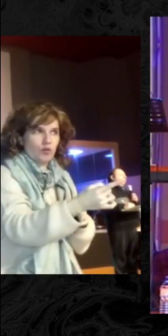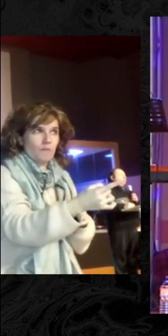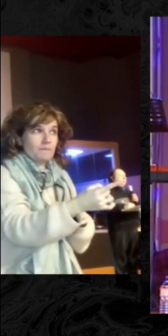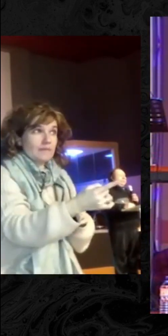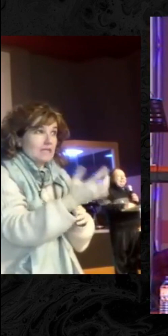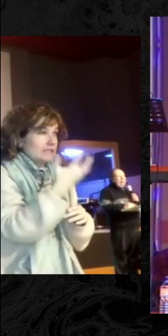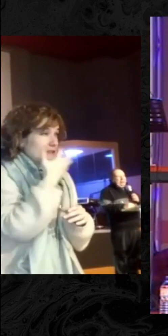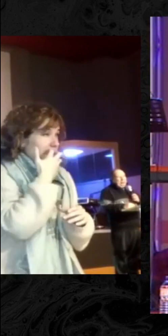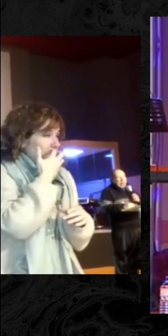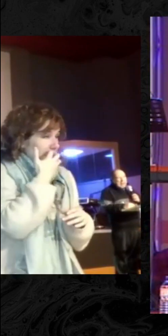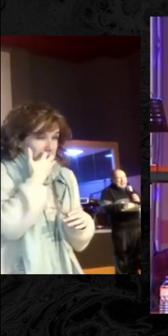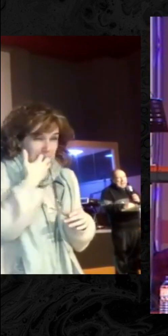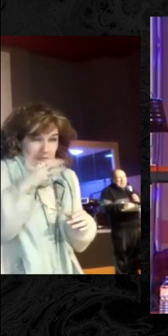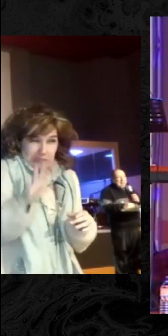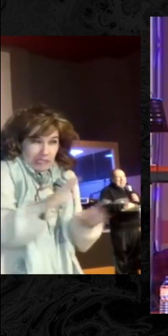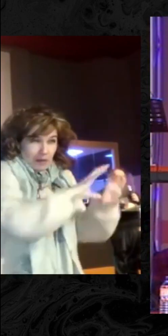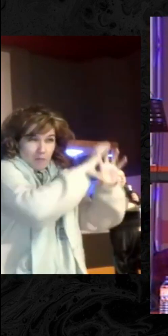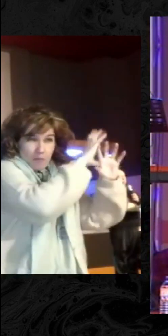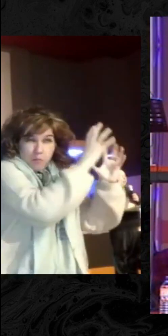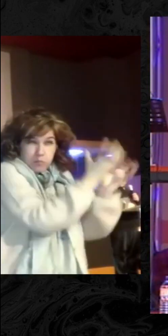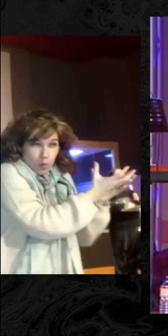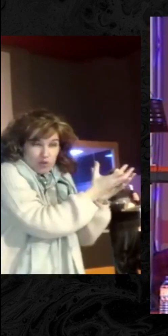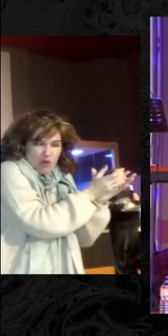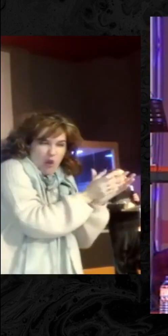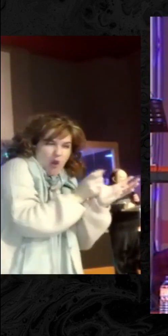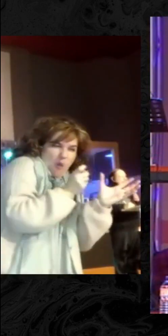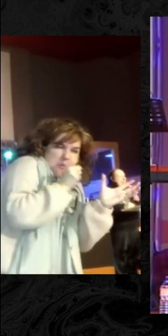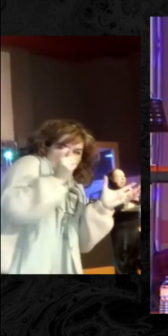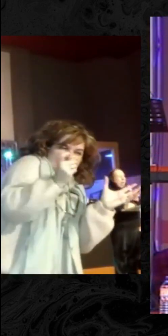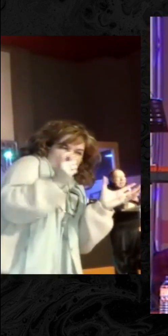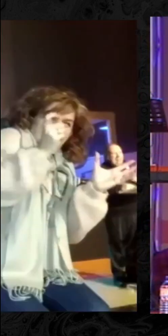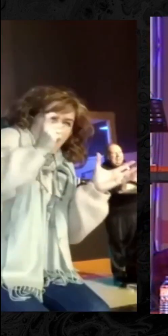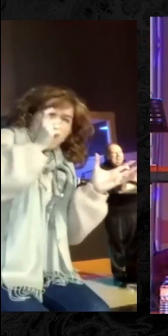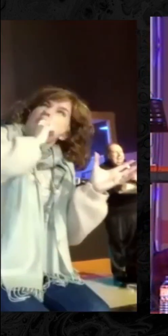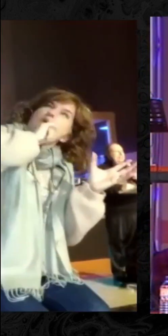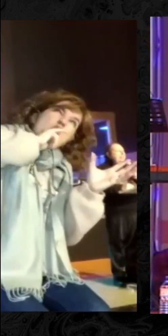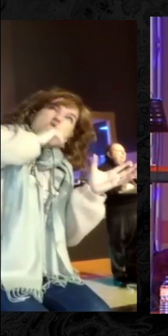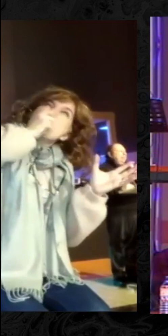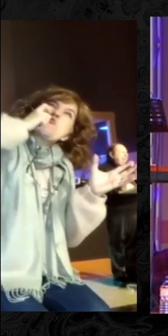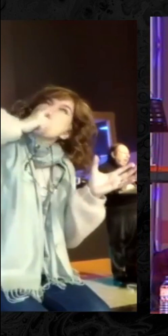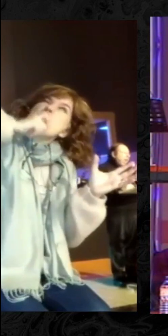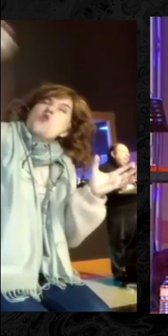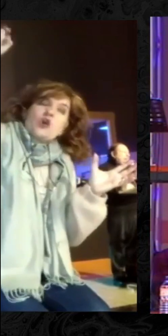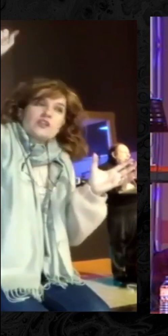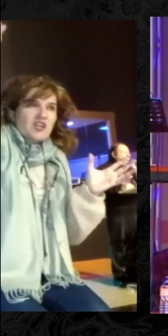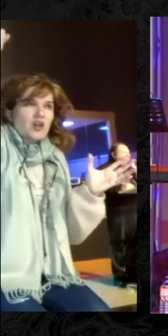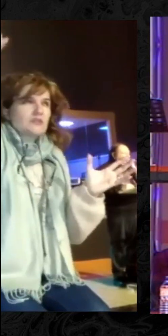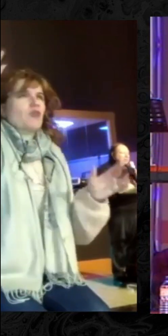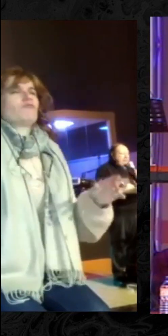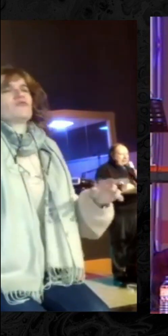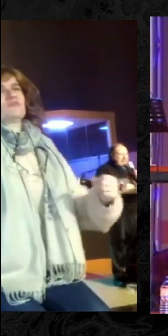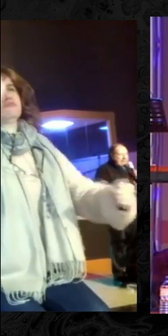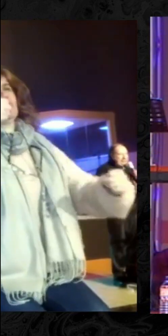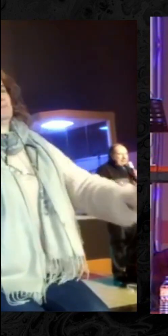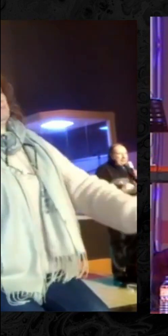aborrezca se ponga en contra el mundo entero y satanás y sus huestes están vencidos en el nombre de Jesús